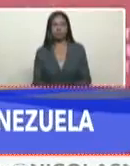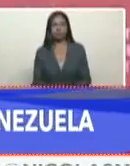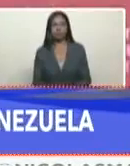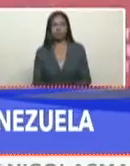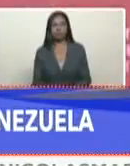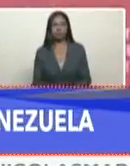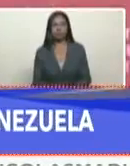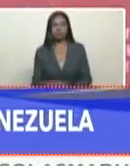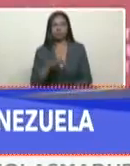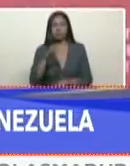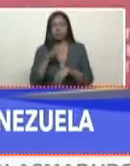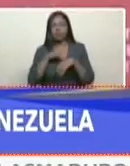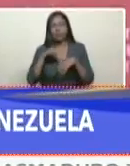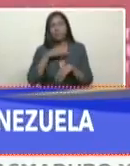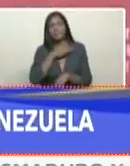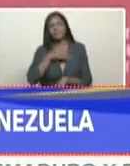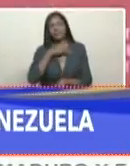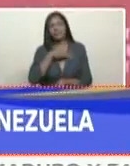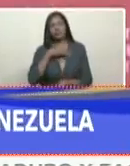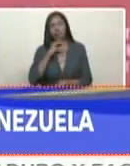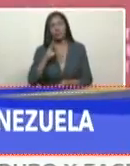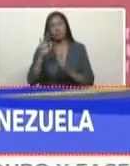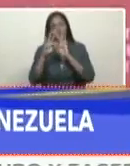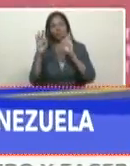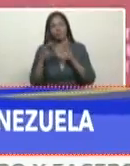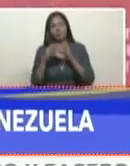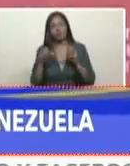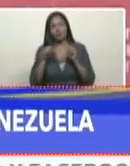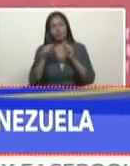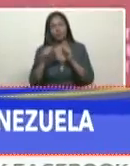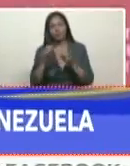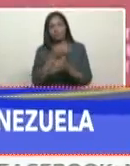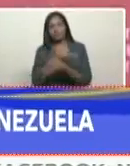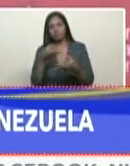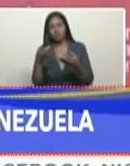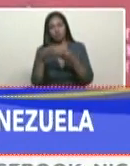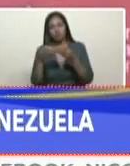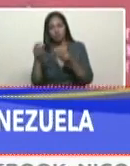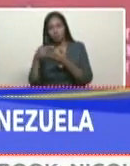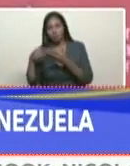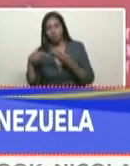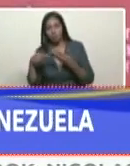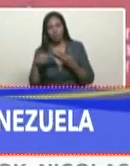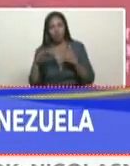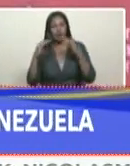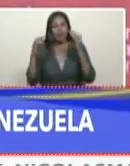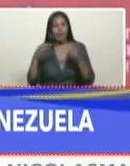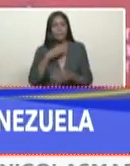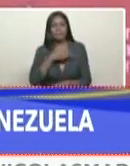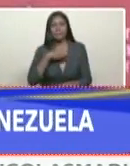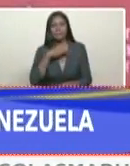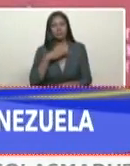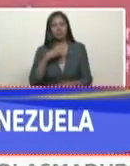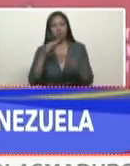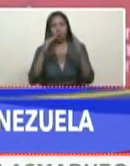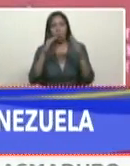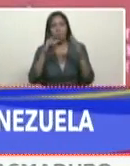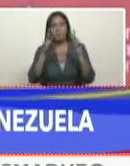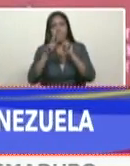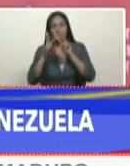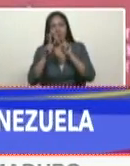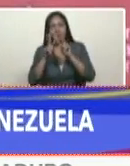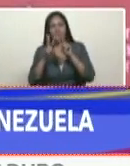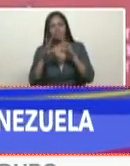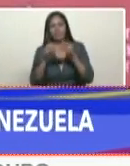En las misiones, grandes misiones, seguir perfeccionando la gran misión Vivienda Venezuela y la gran misión